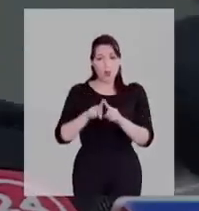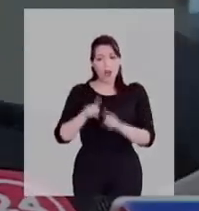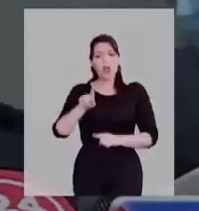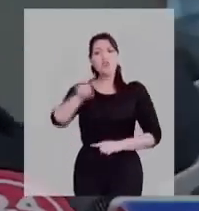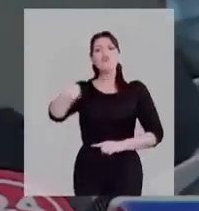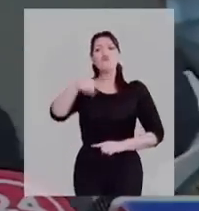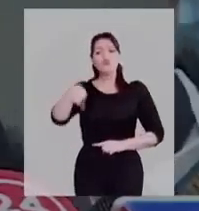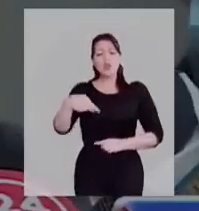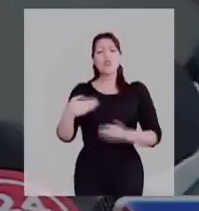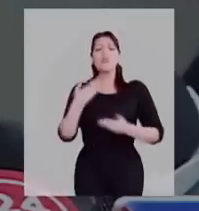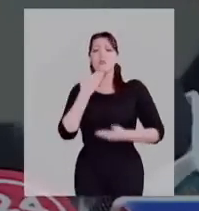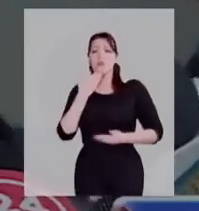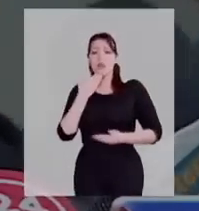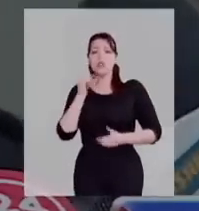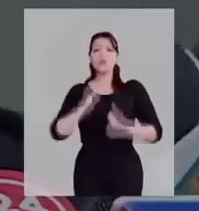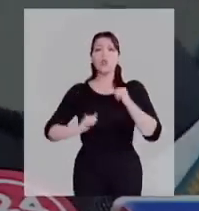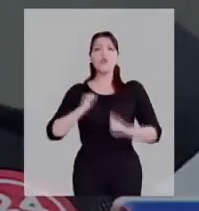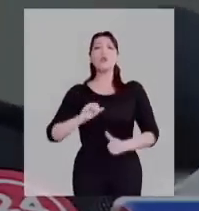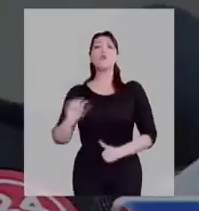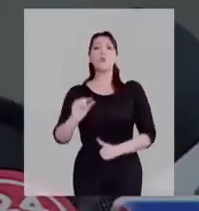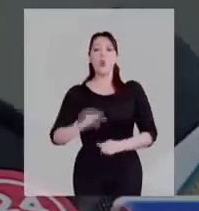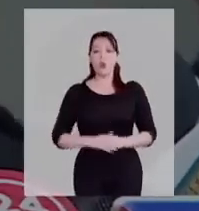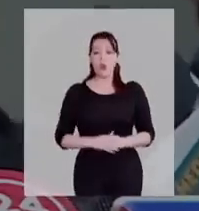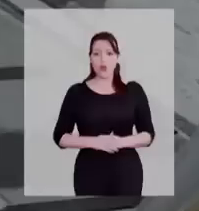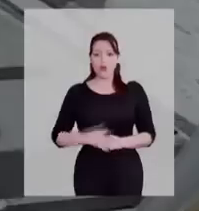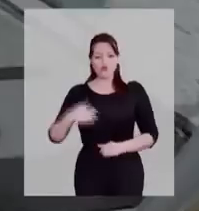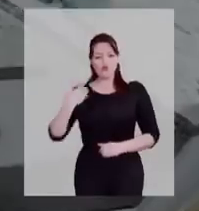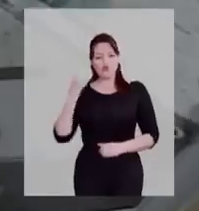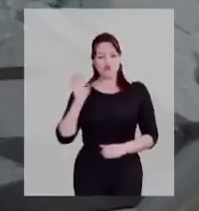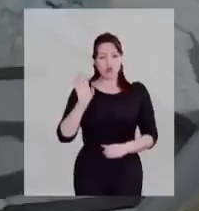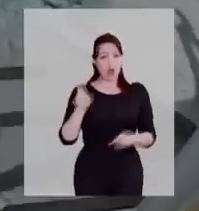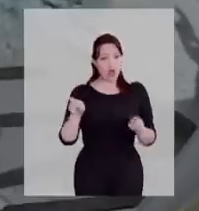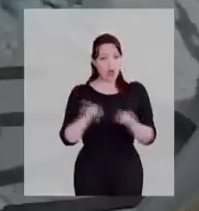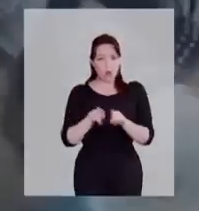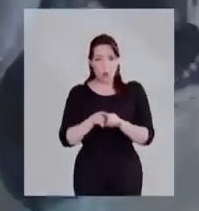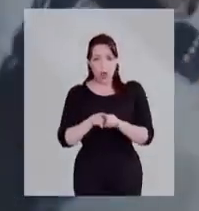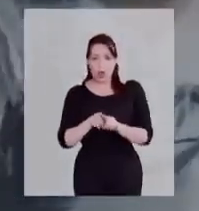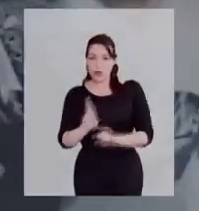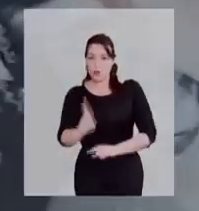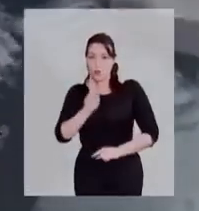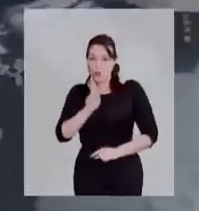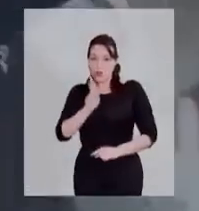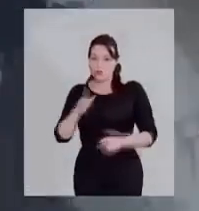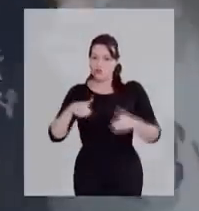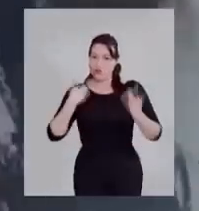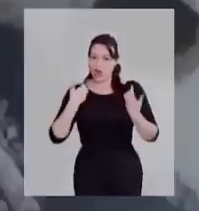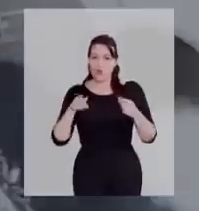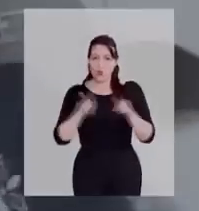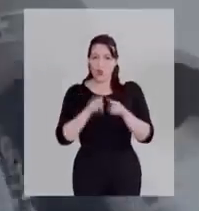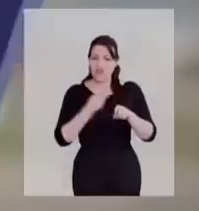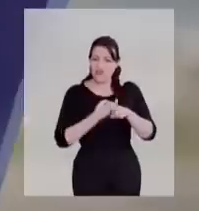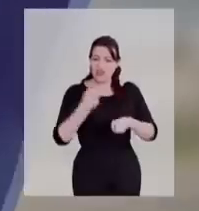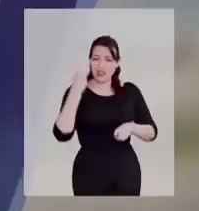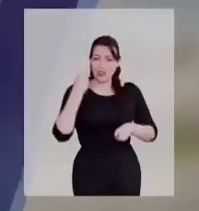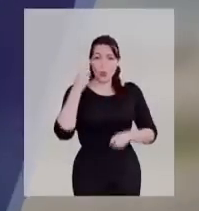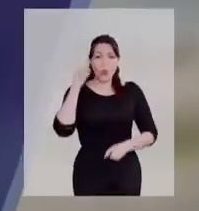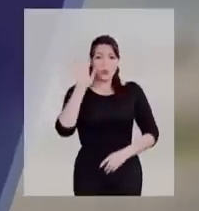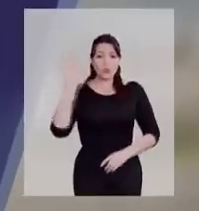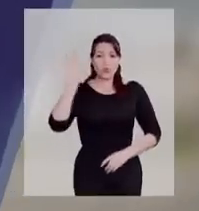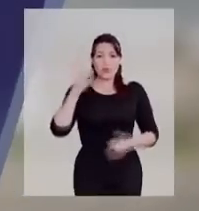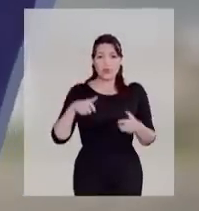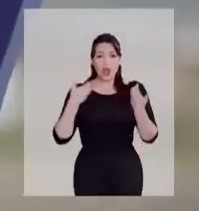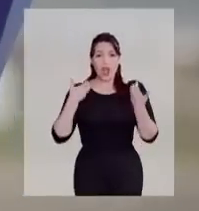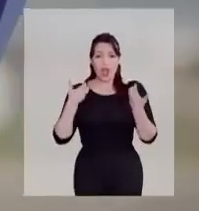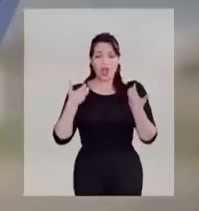conveniente que ellos ahora también sufran un poquitito. Es odiar. Una respuesta con rabia es venganza. Y un